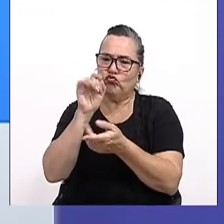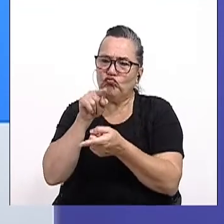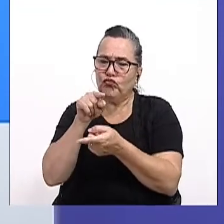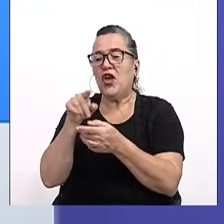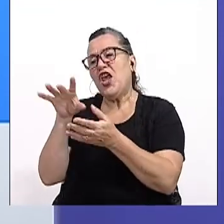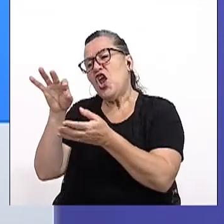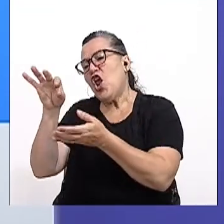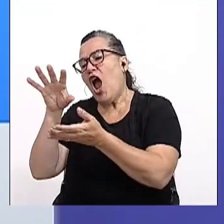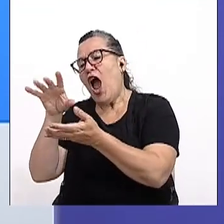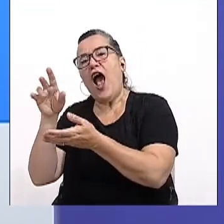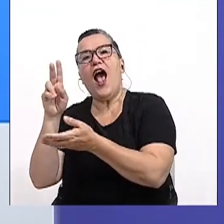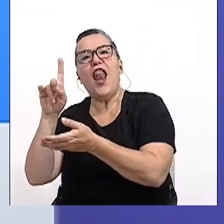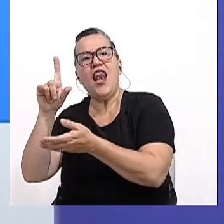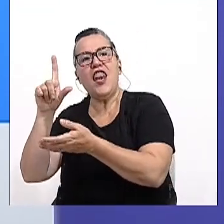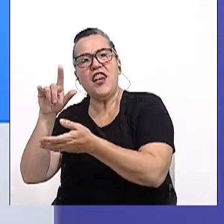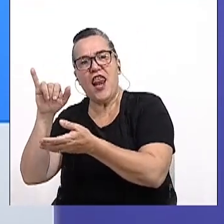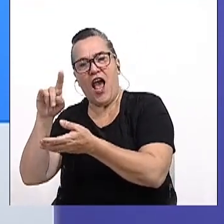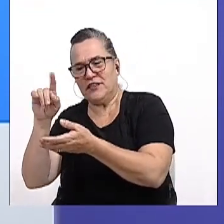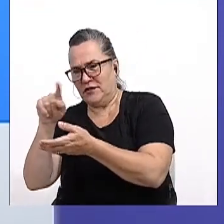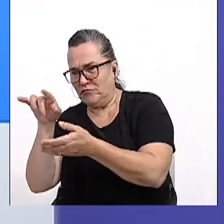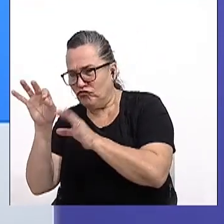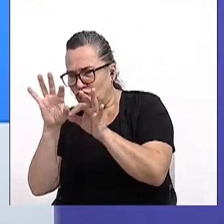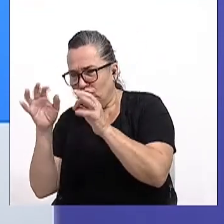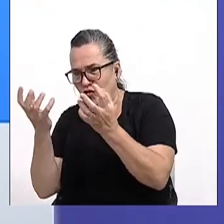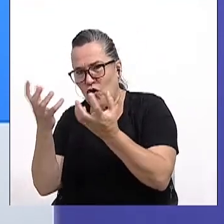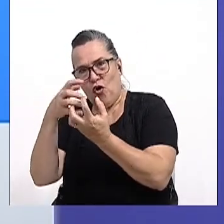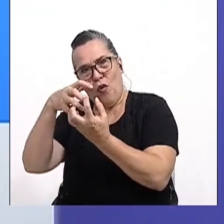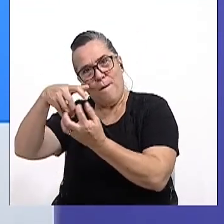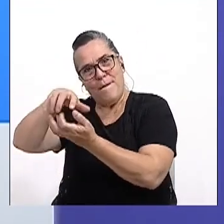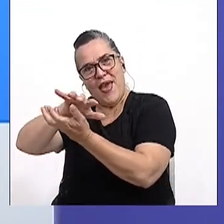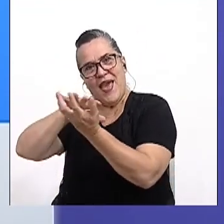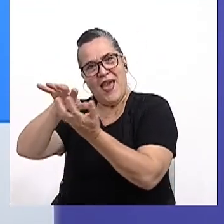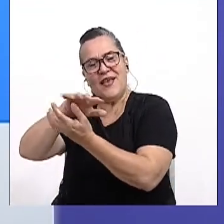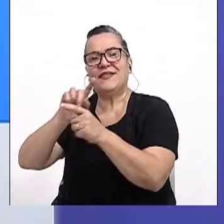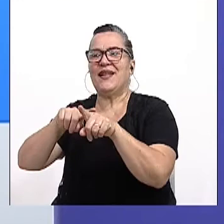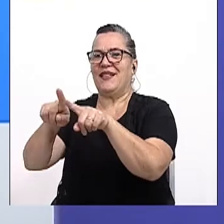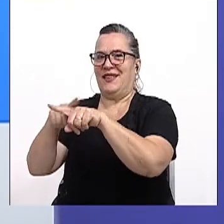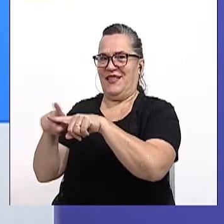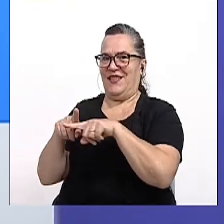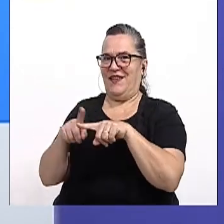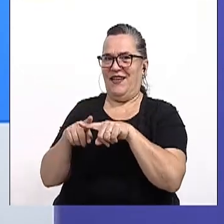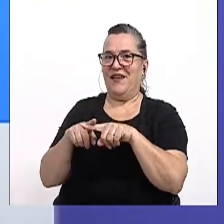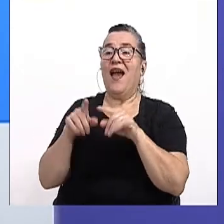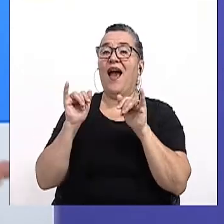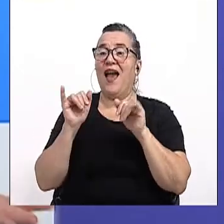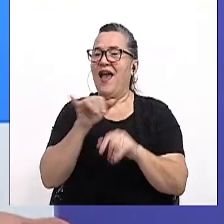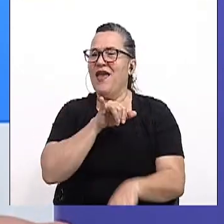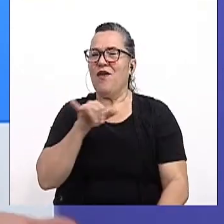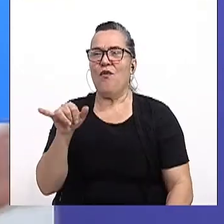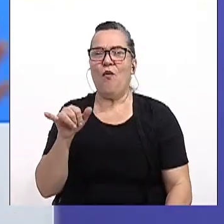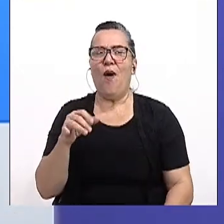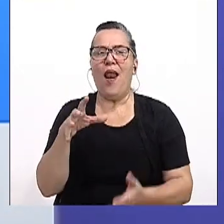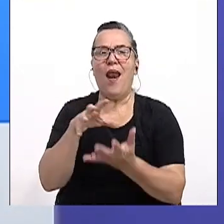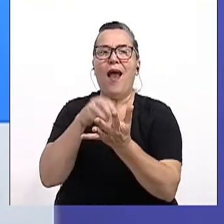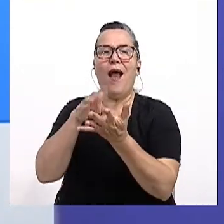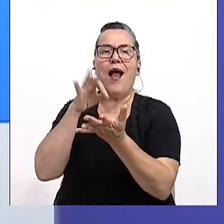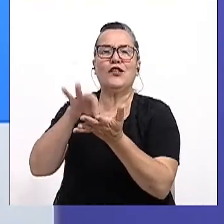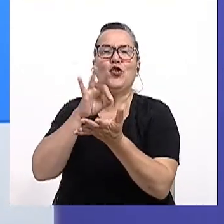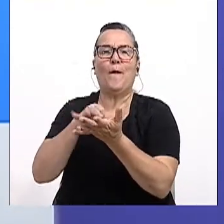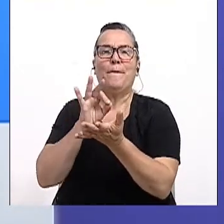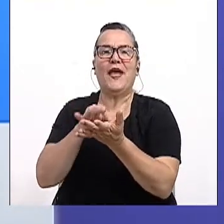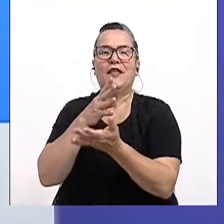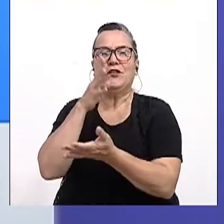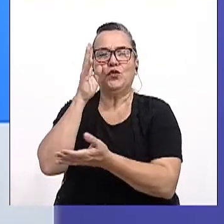los granitos de linaza. Por lo tanto, digo que es una mezcla heterogénea, al igual que el delicioso gallo pinto que